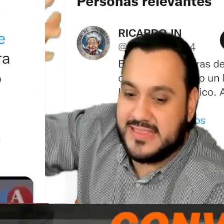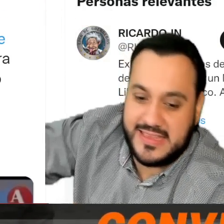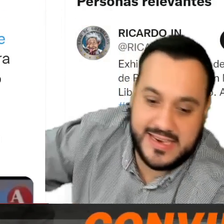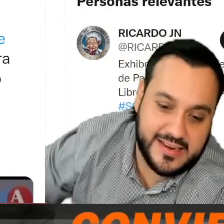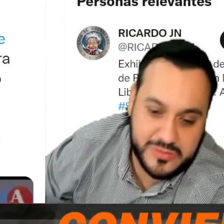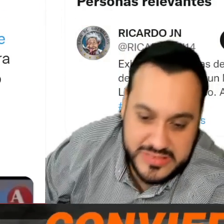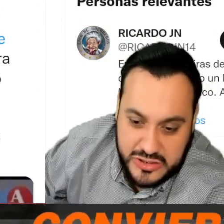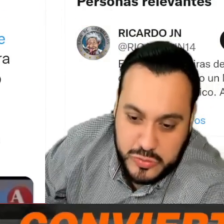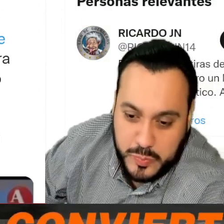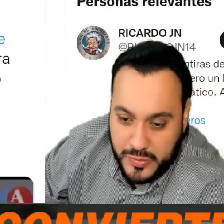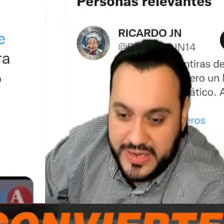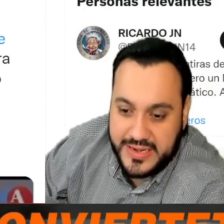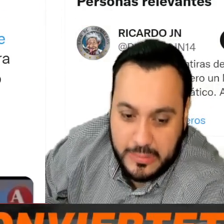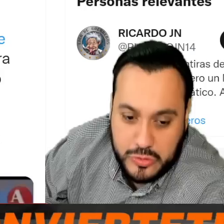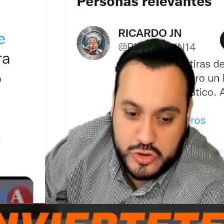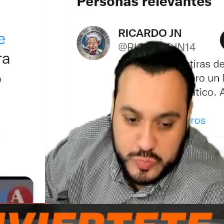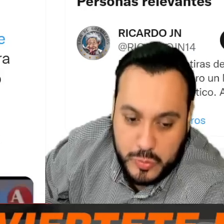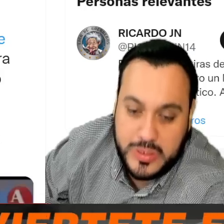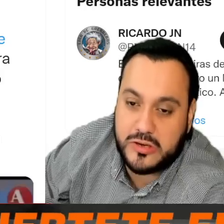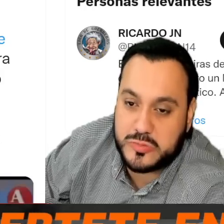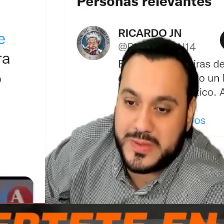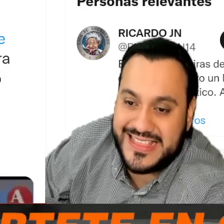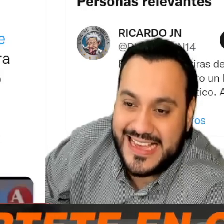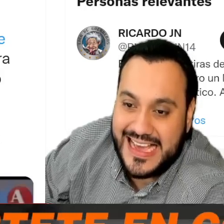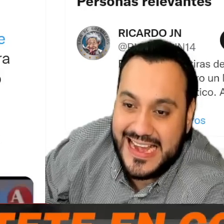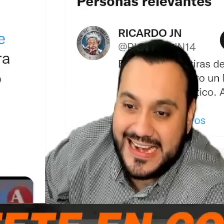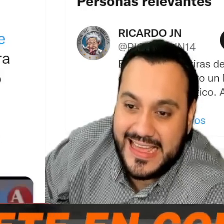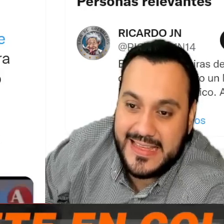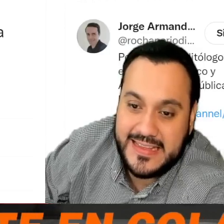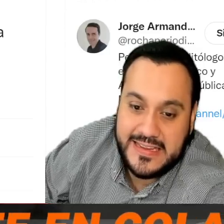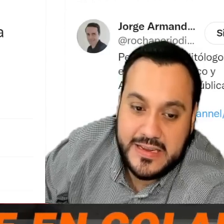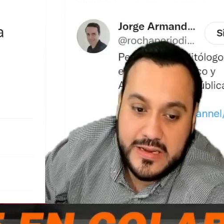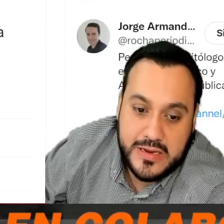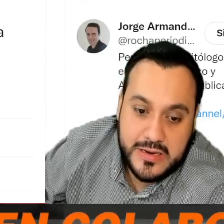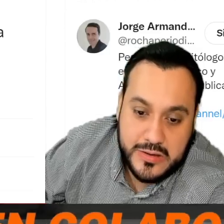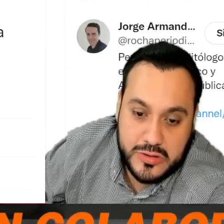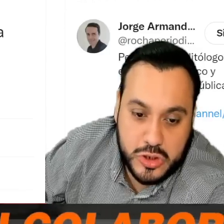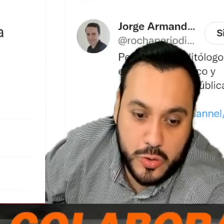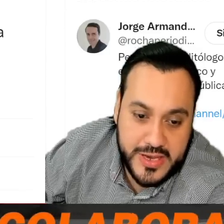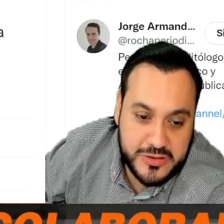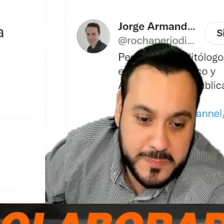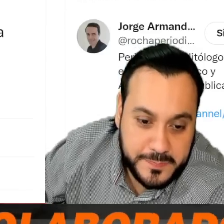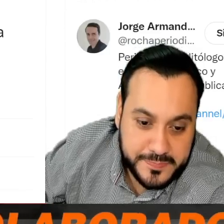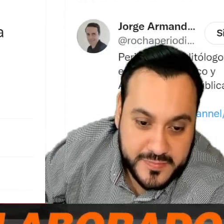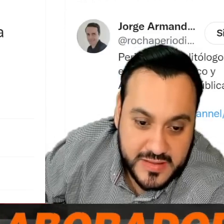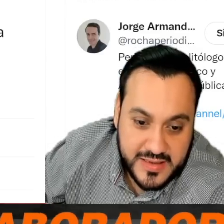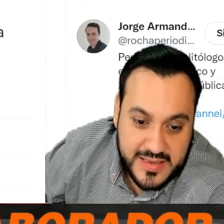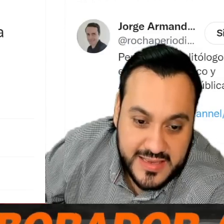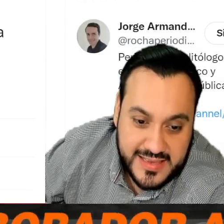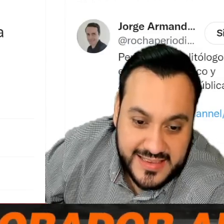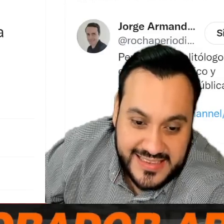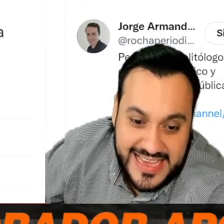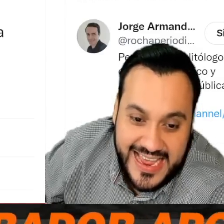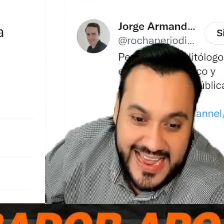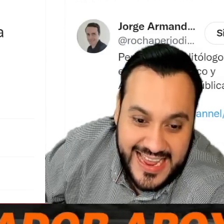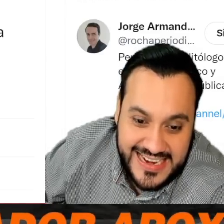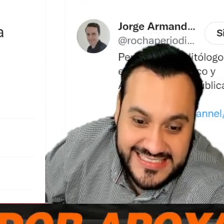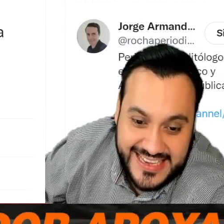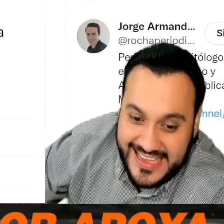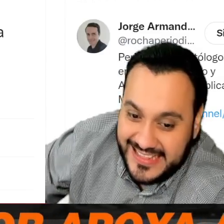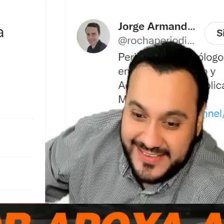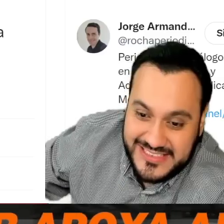dejar de usar su poder y recursos públicos para atacarla no sólo ello ya